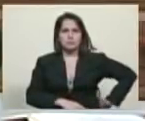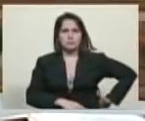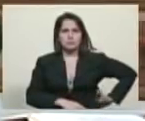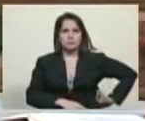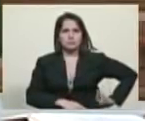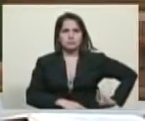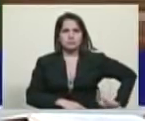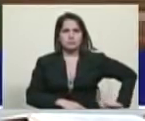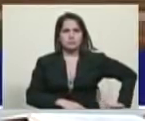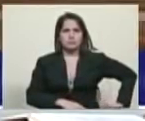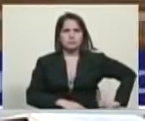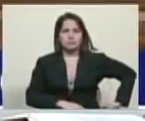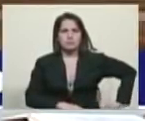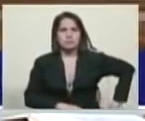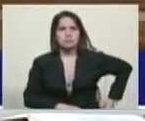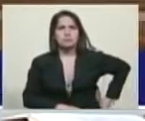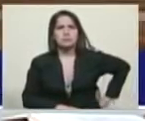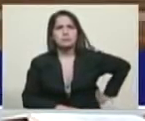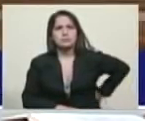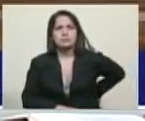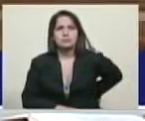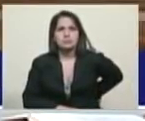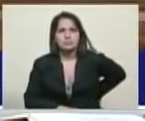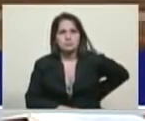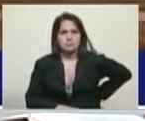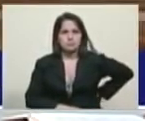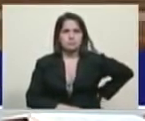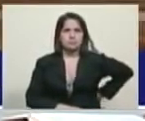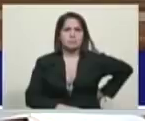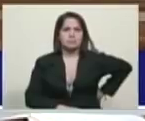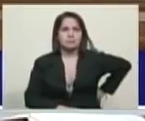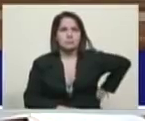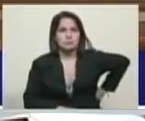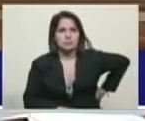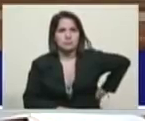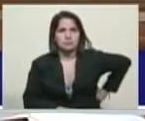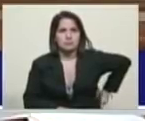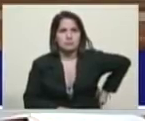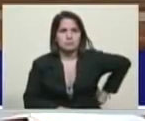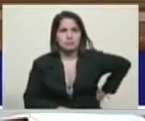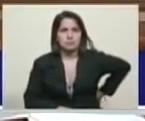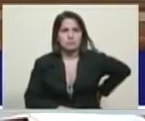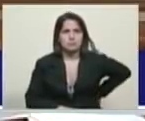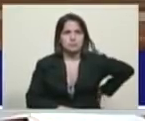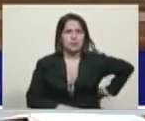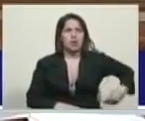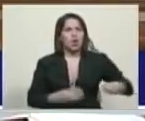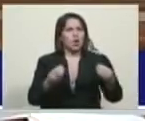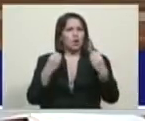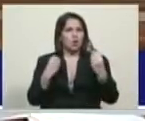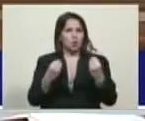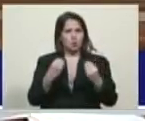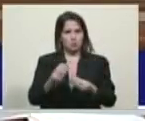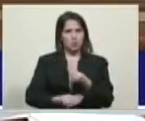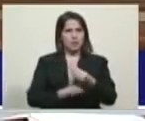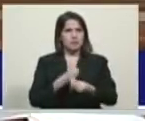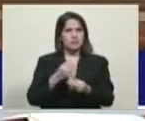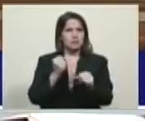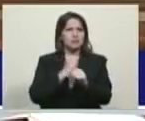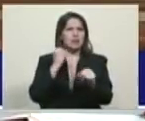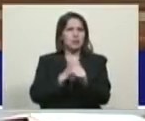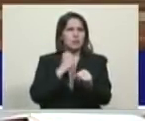¡Que vivan los llanos y que viva la gobernadora Margot Godoy! Felicidades, gobernadora. Continúen con ese espíritu de trabajo,